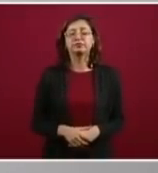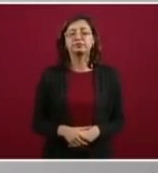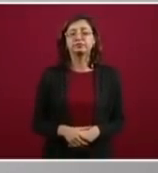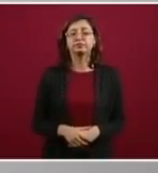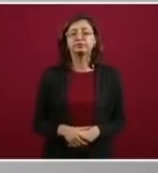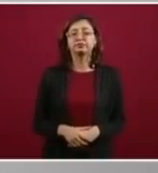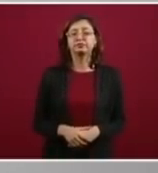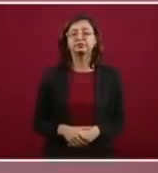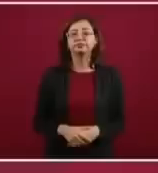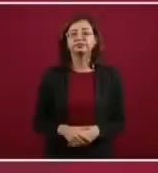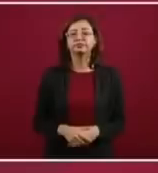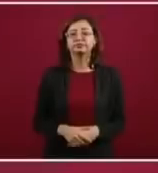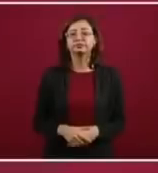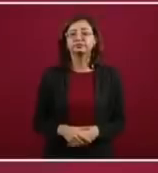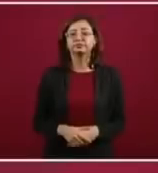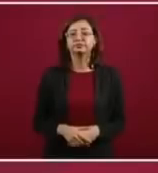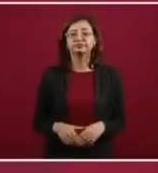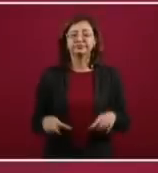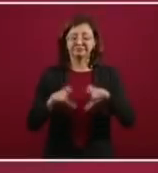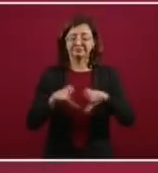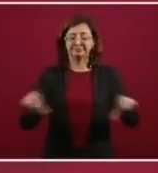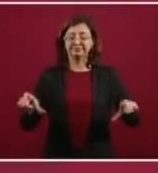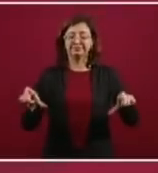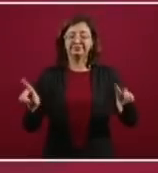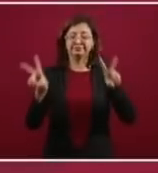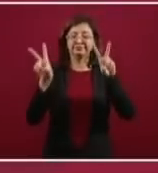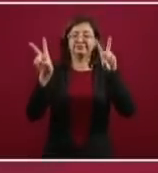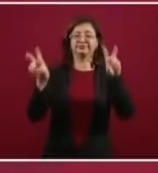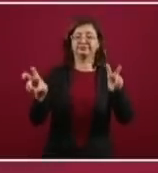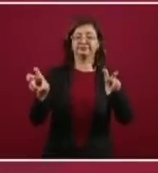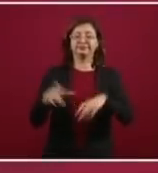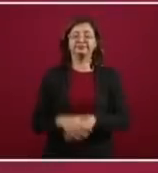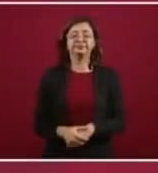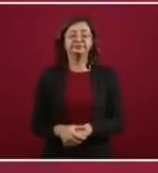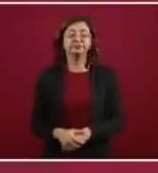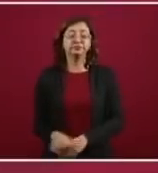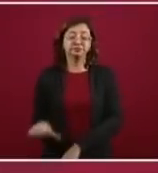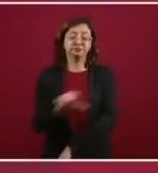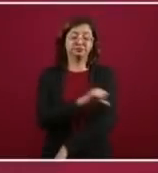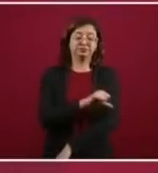Les leo este párrafo. Obregón solía narrar